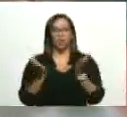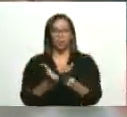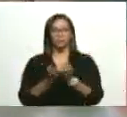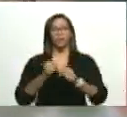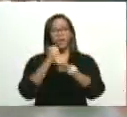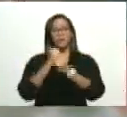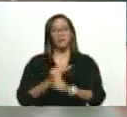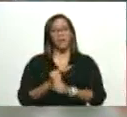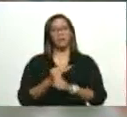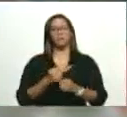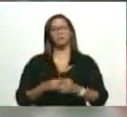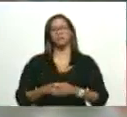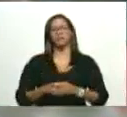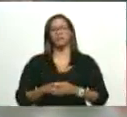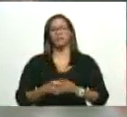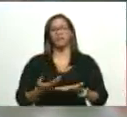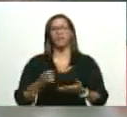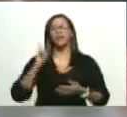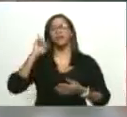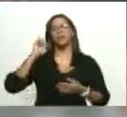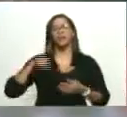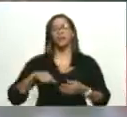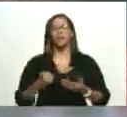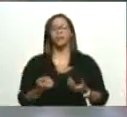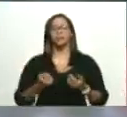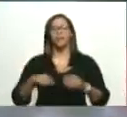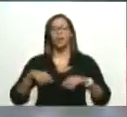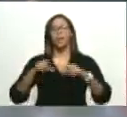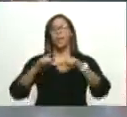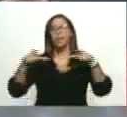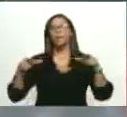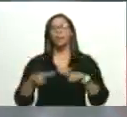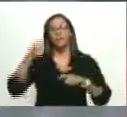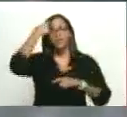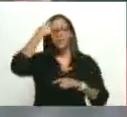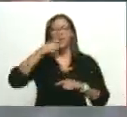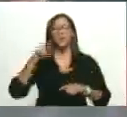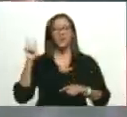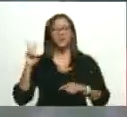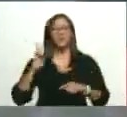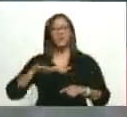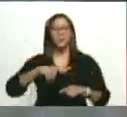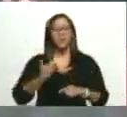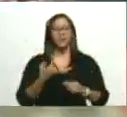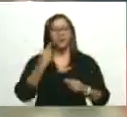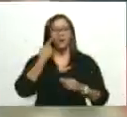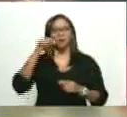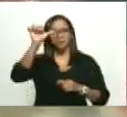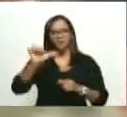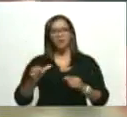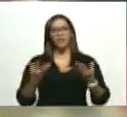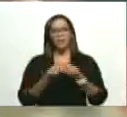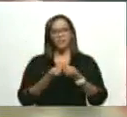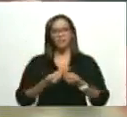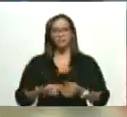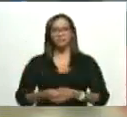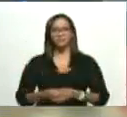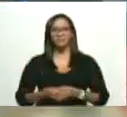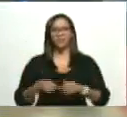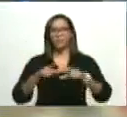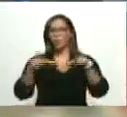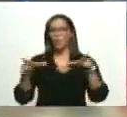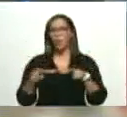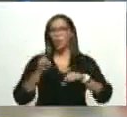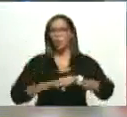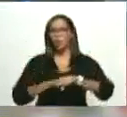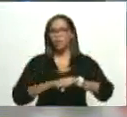Esperamos que sea también un momento que el pueblo venezolano pueda observar y acompañar. ¿Lugar,